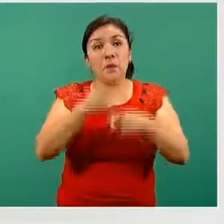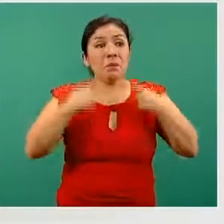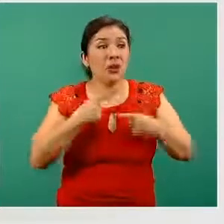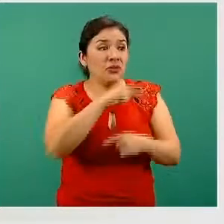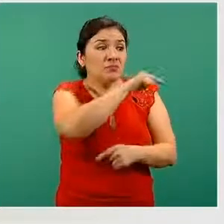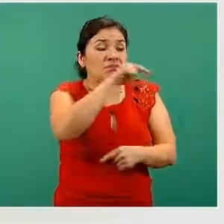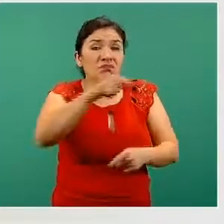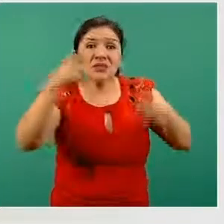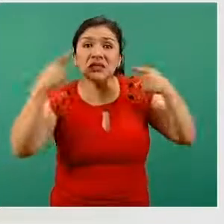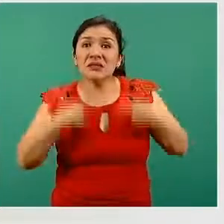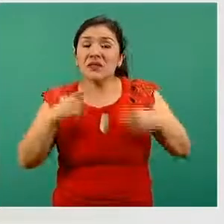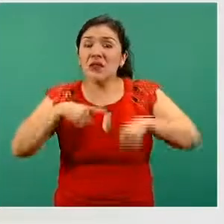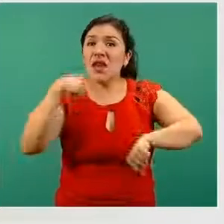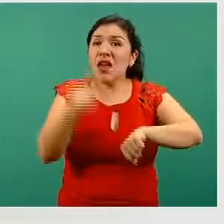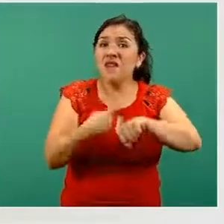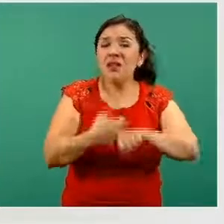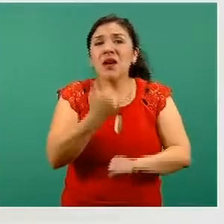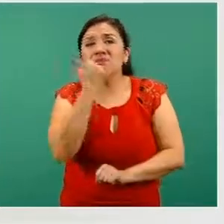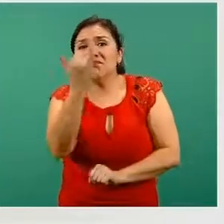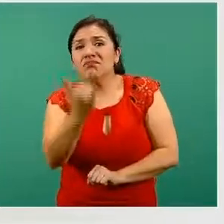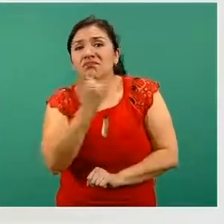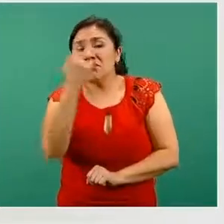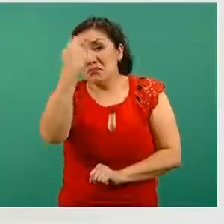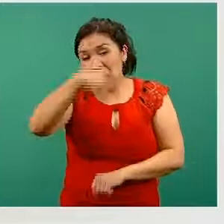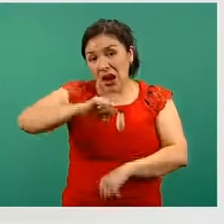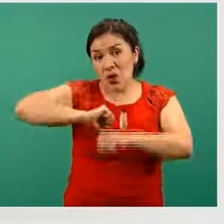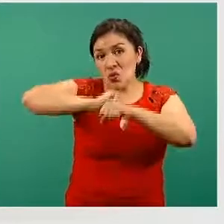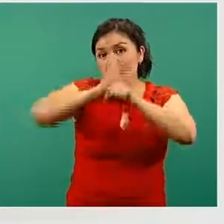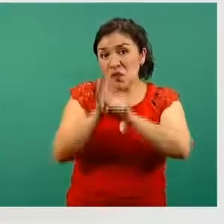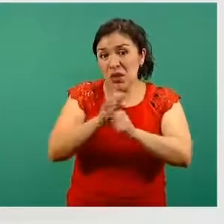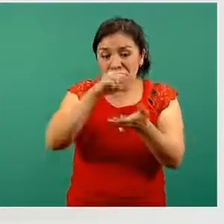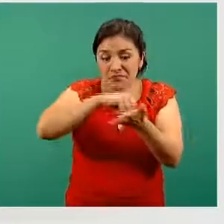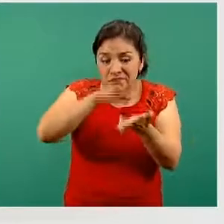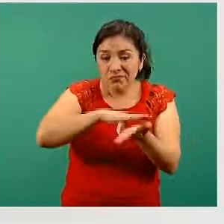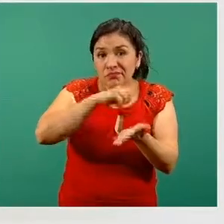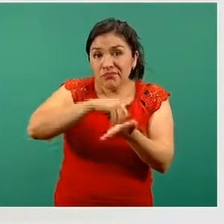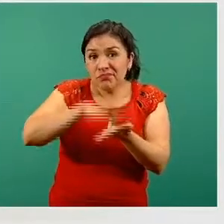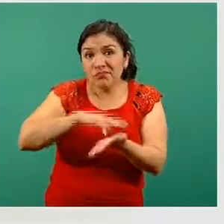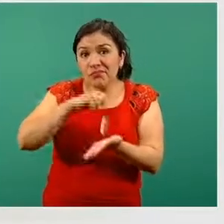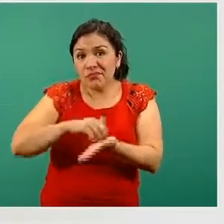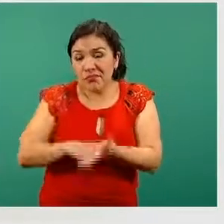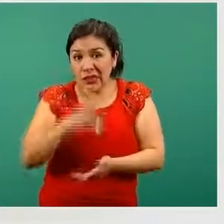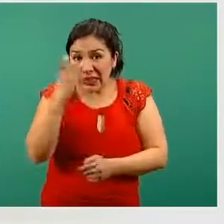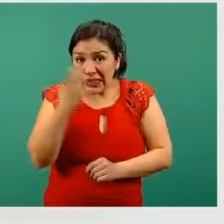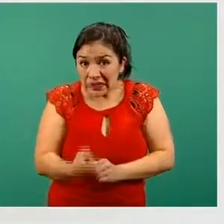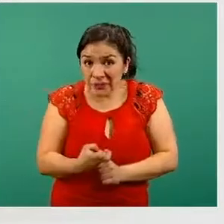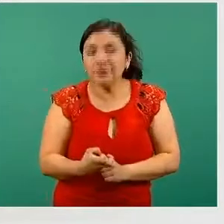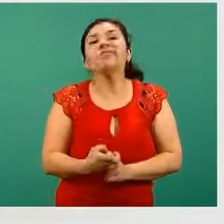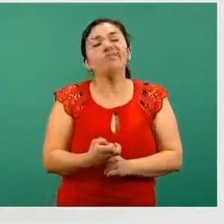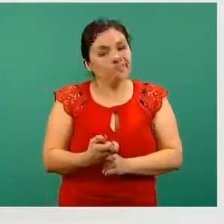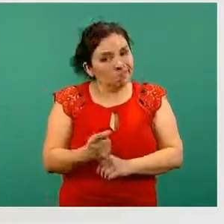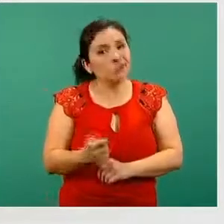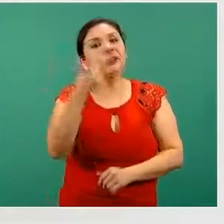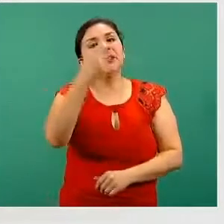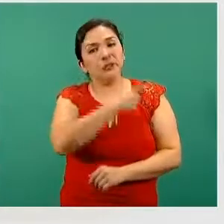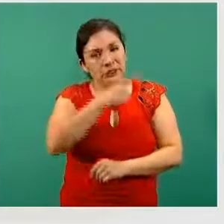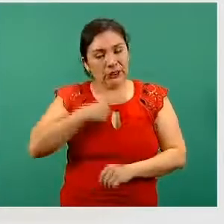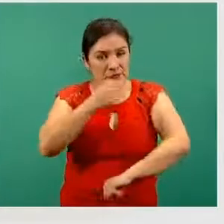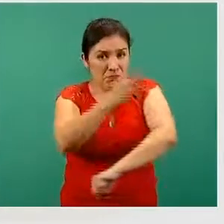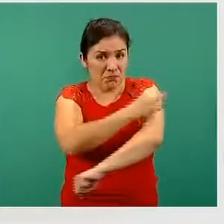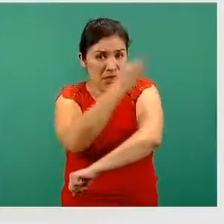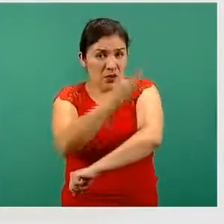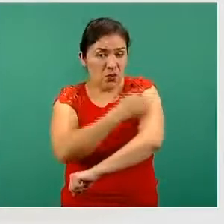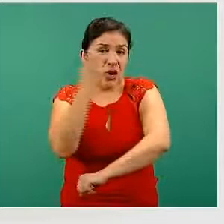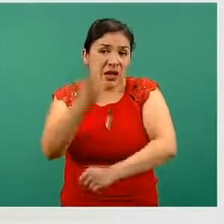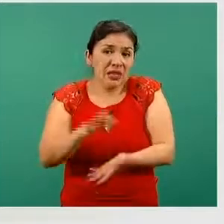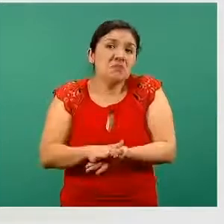los casos, tanto sospechosos como obviamente confirmados de la COVID-19, por lo tanto tienen el